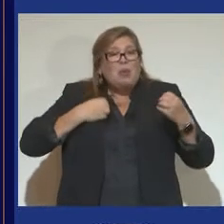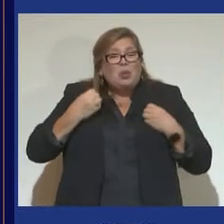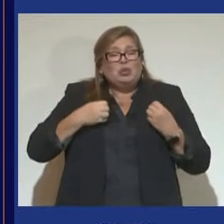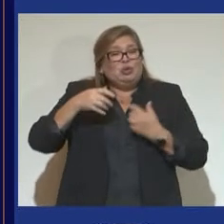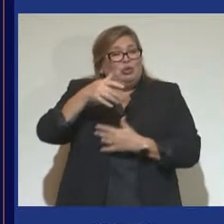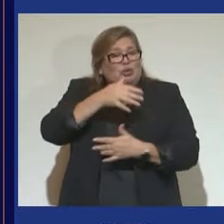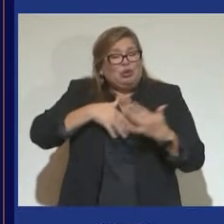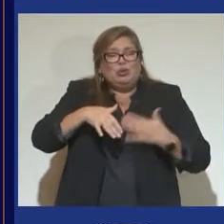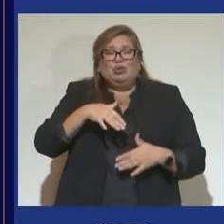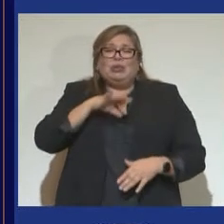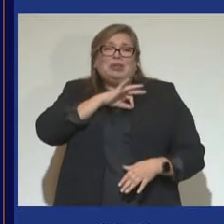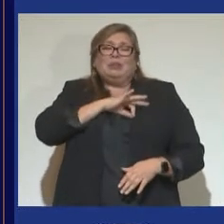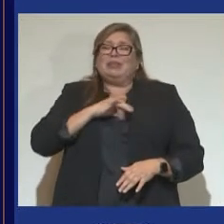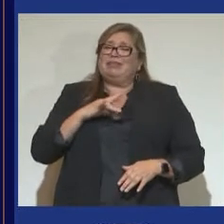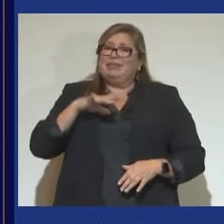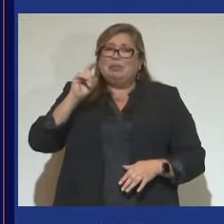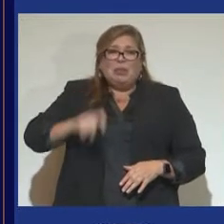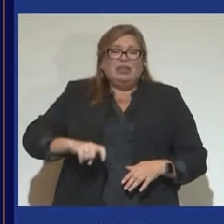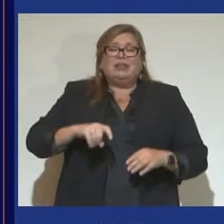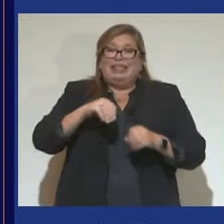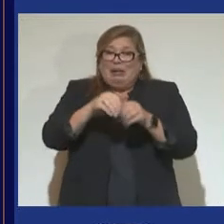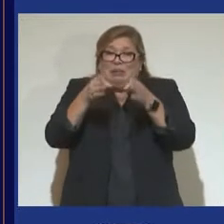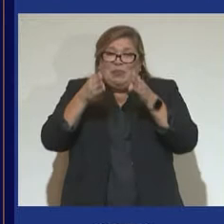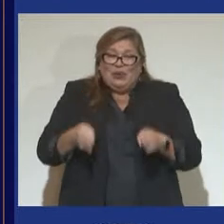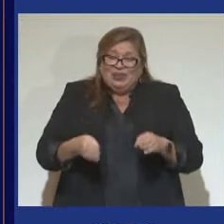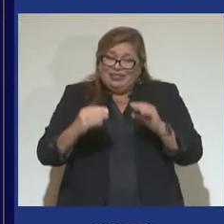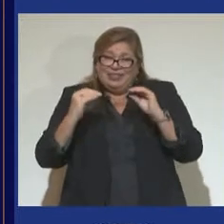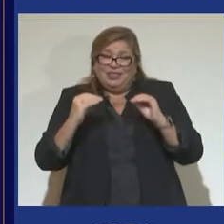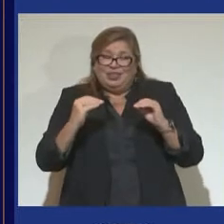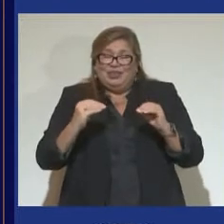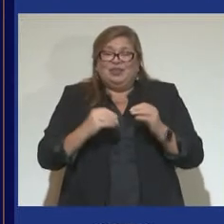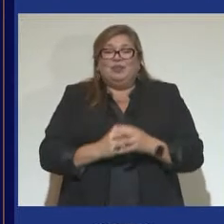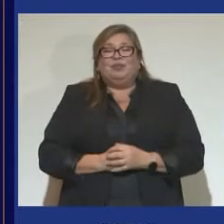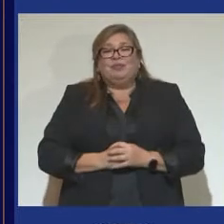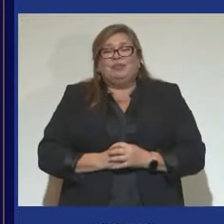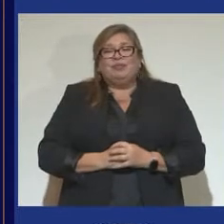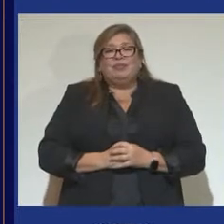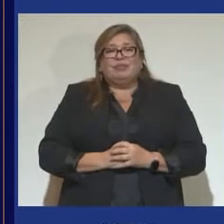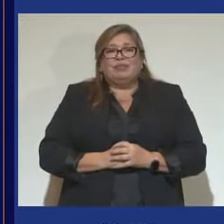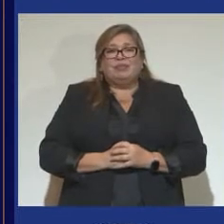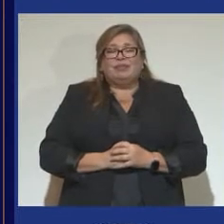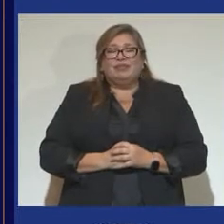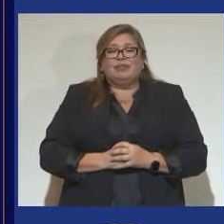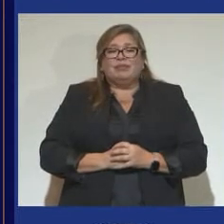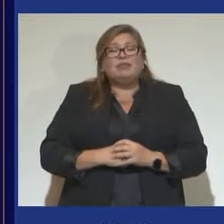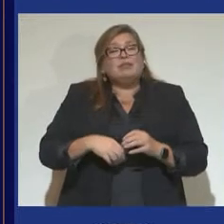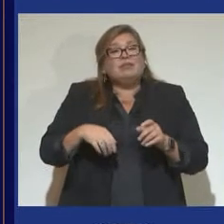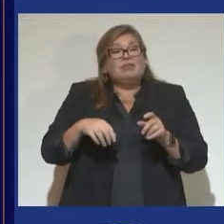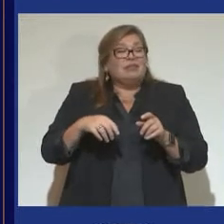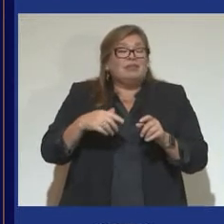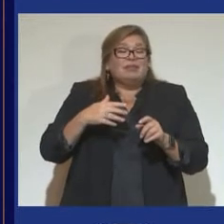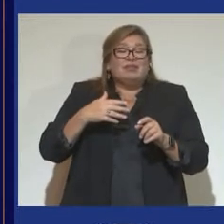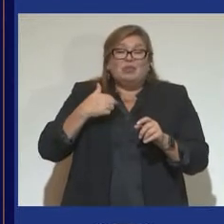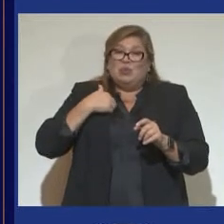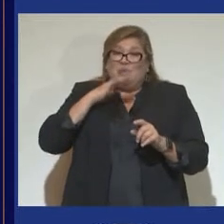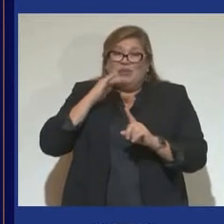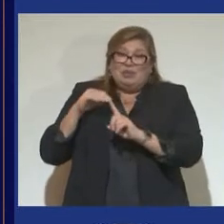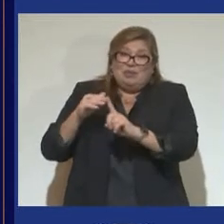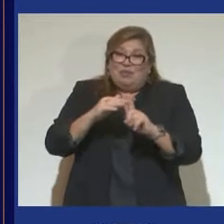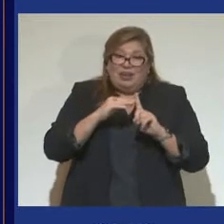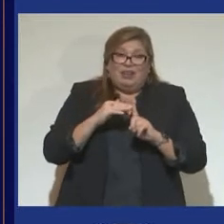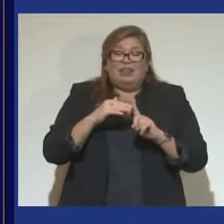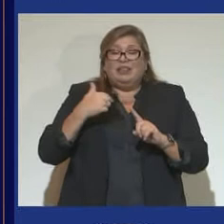beneficio social de la instrucción en persona es fuente es fundamental lo leí mi esposa será la primera en recordarme que no solamente para mí sino para todos